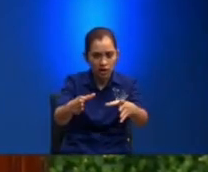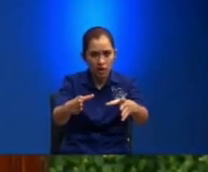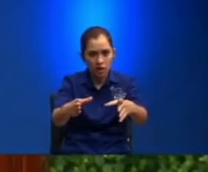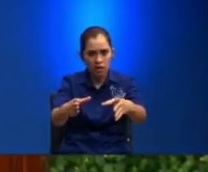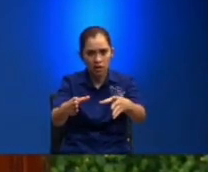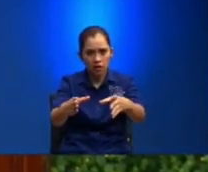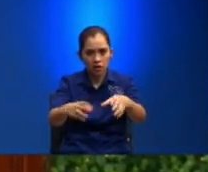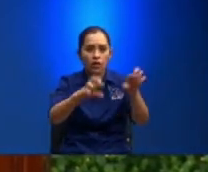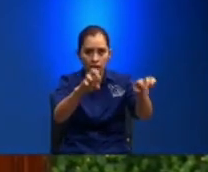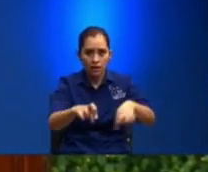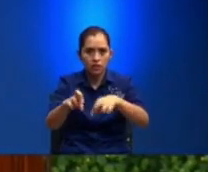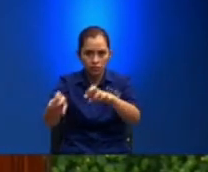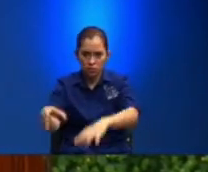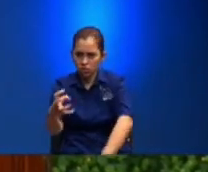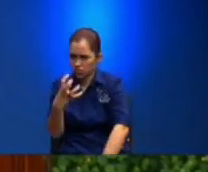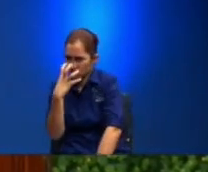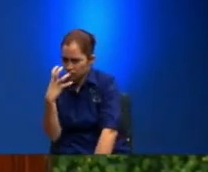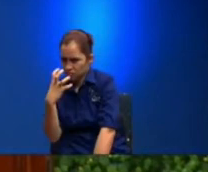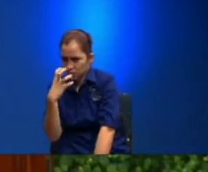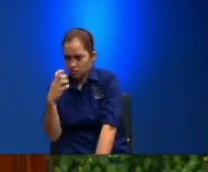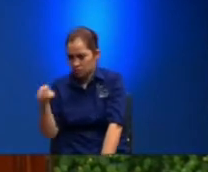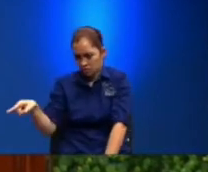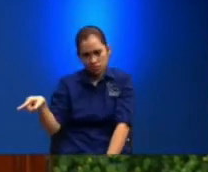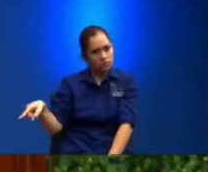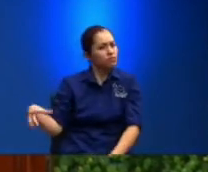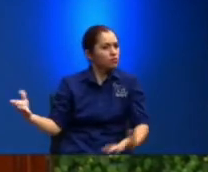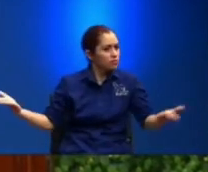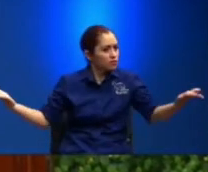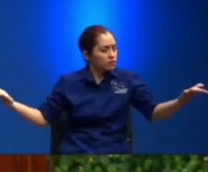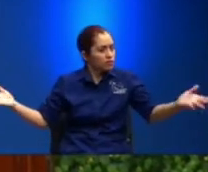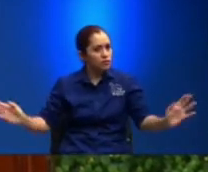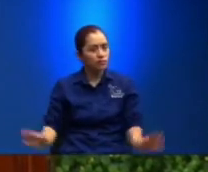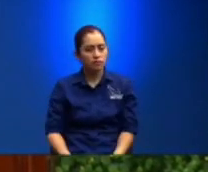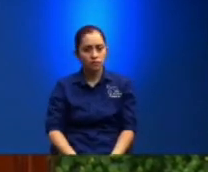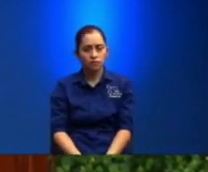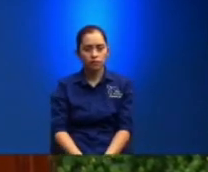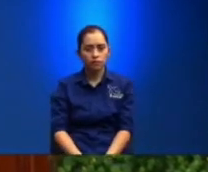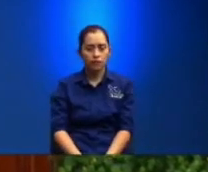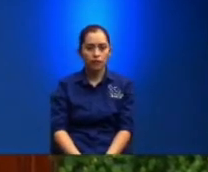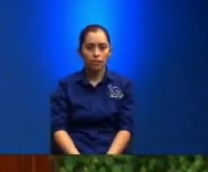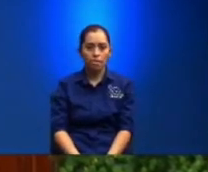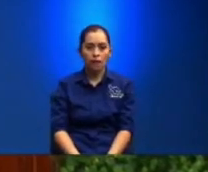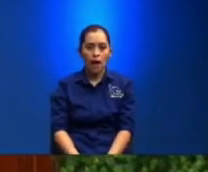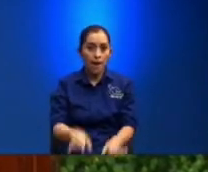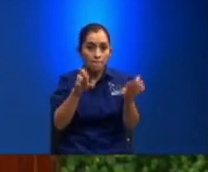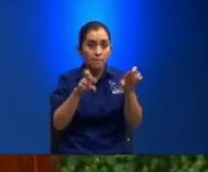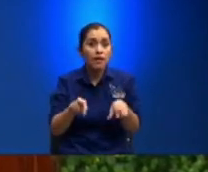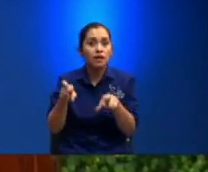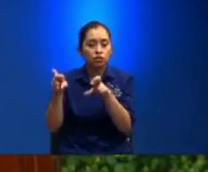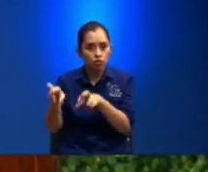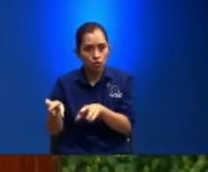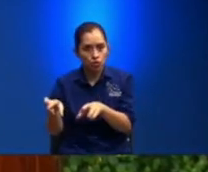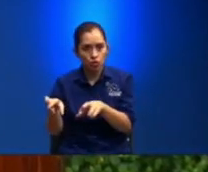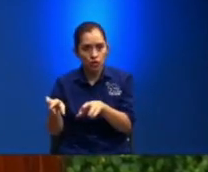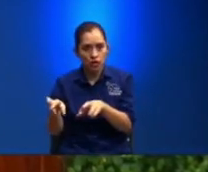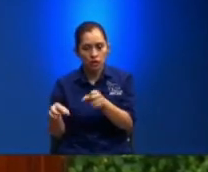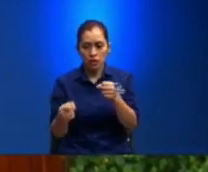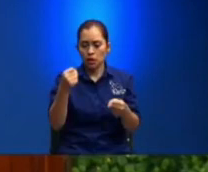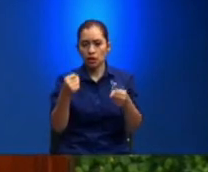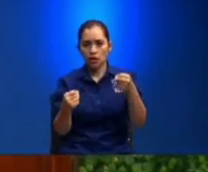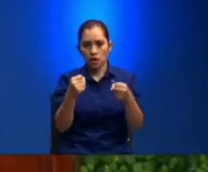gravan hermano en picops último modelo se paran a la orilla de la carretera para tirar sus bolsas de basura